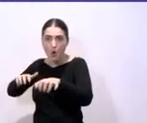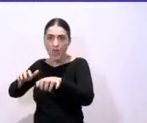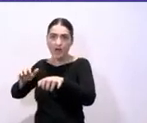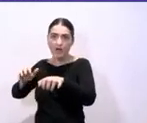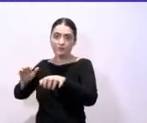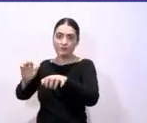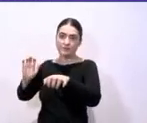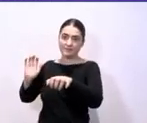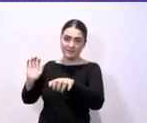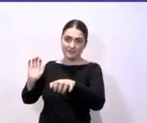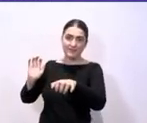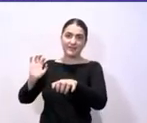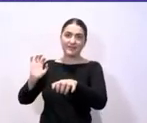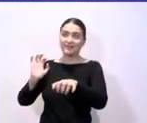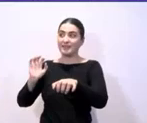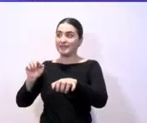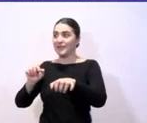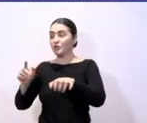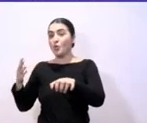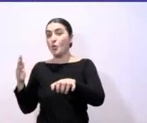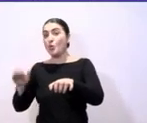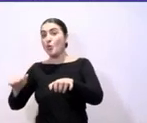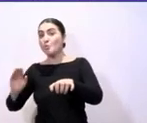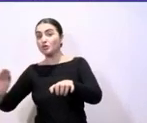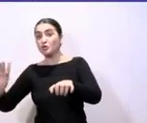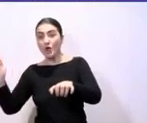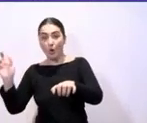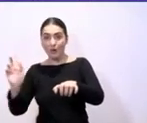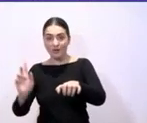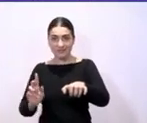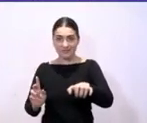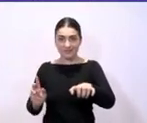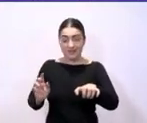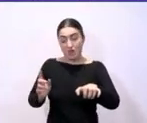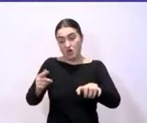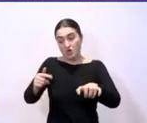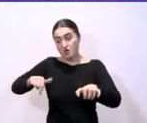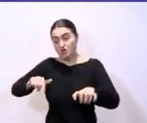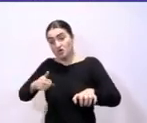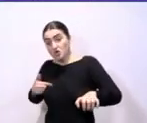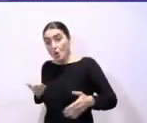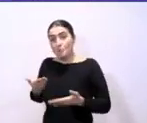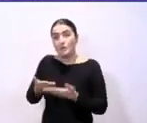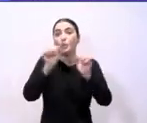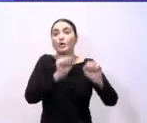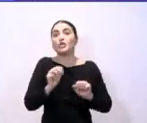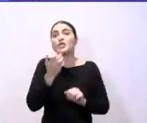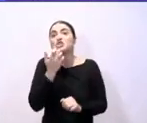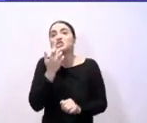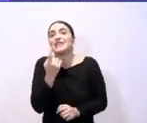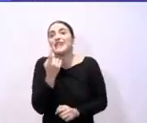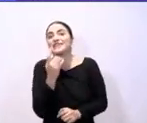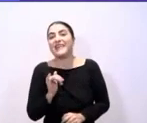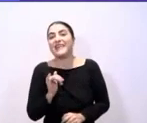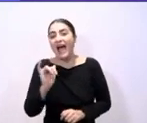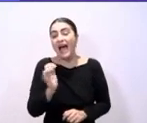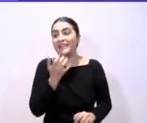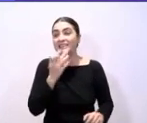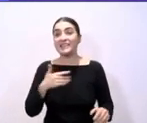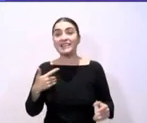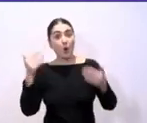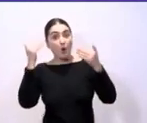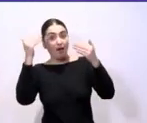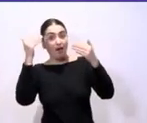gente pedimos protección cuando tenemos necesidades, no cuando queremos felicitar, lógicamente, ¿no? Pero en este